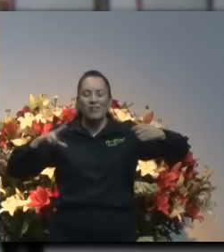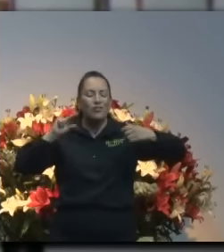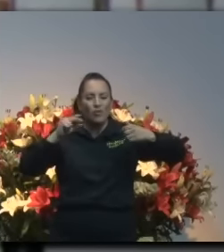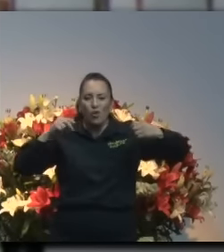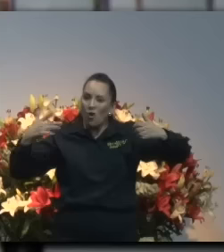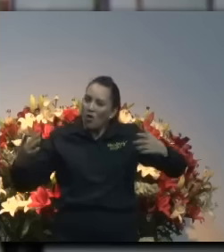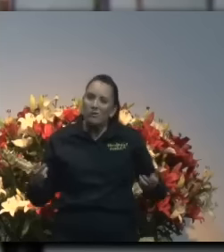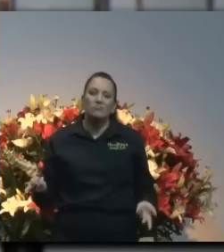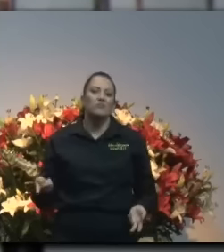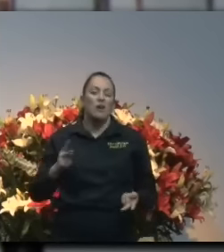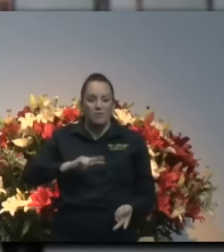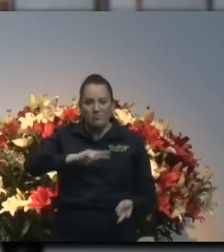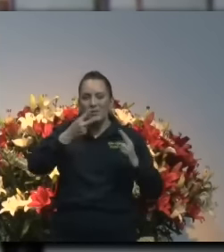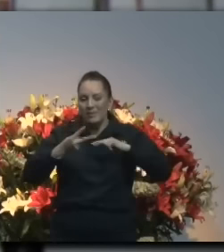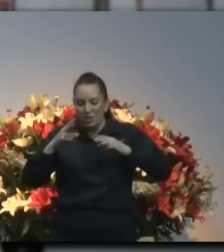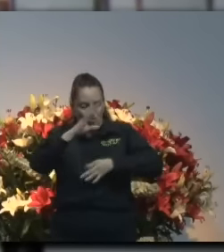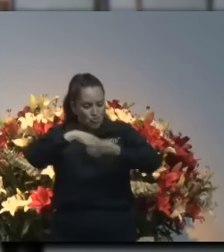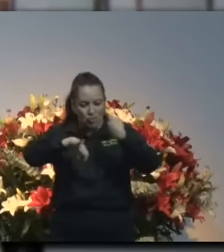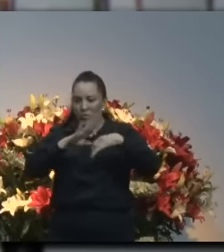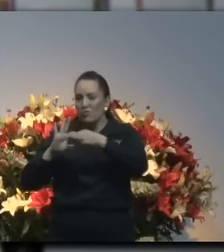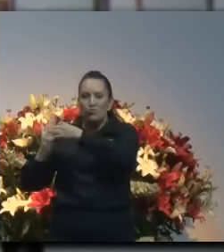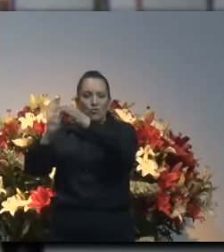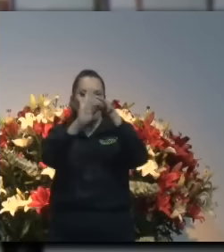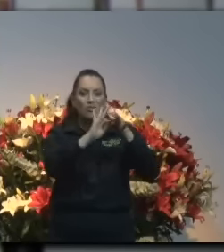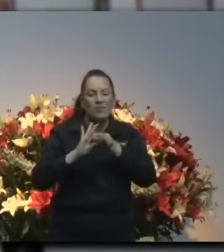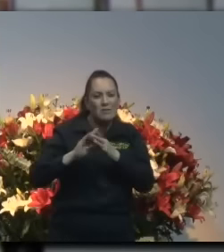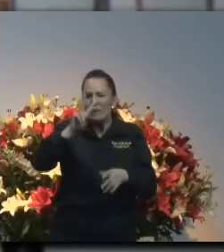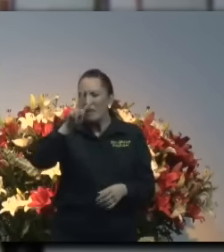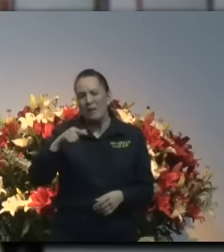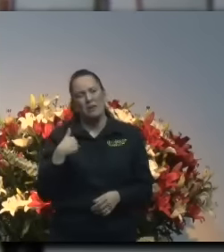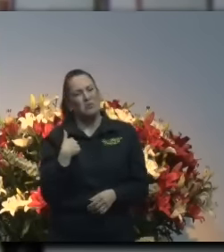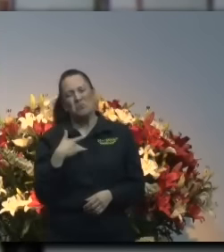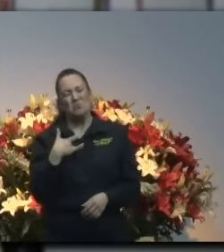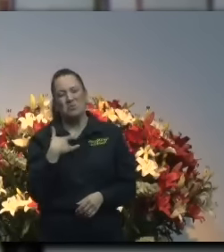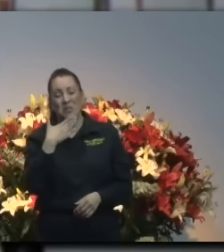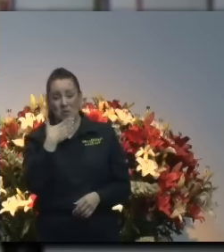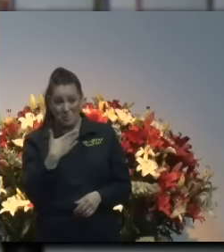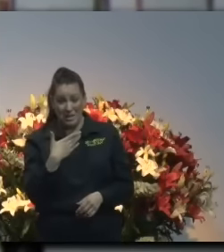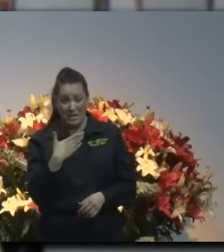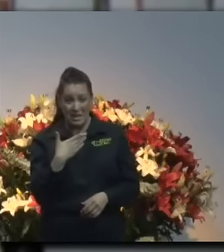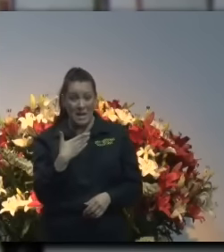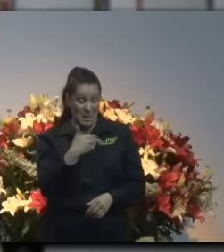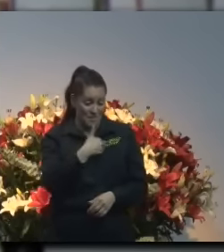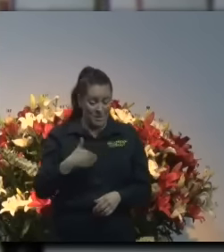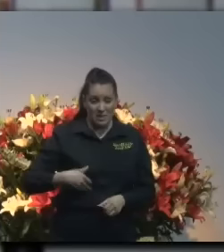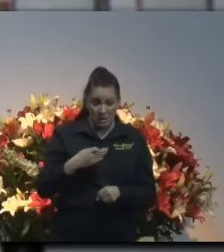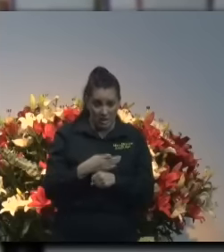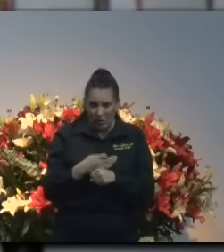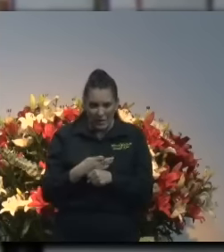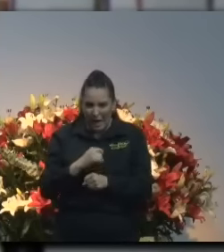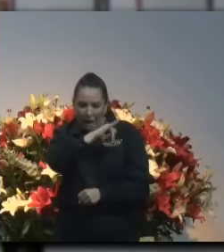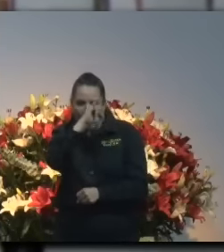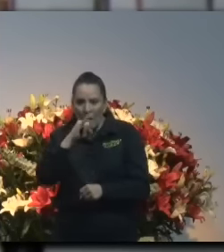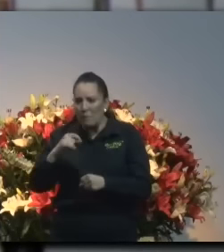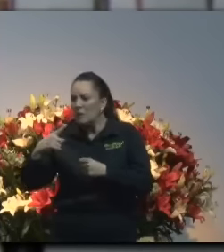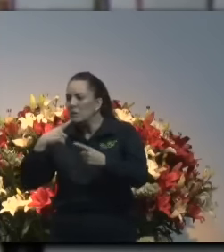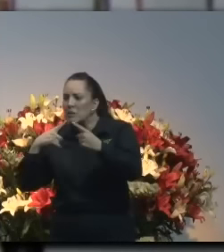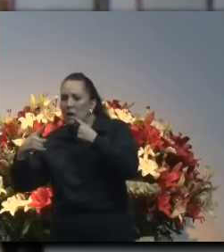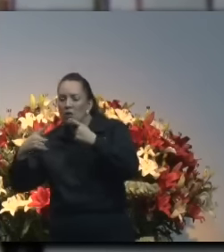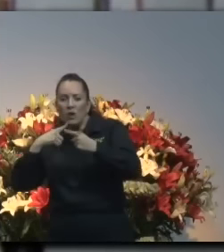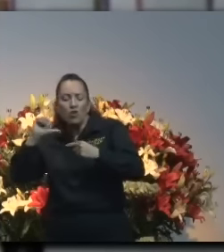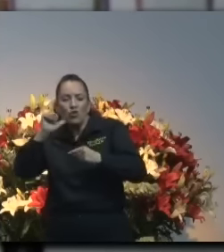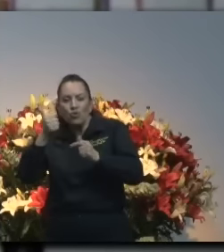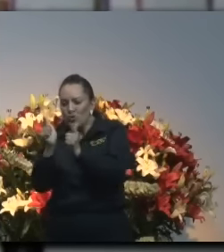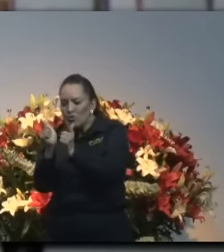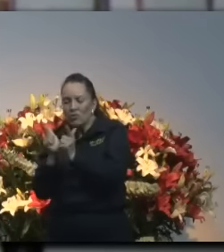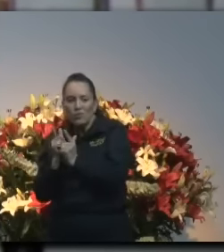adelante. No me parece bien que hoy el actual presidente nunca se haya unido con la oposición, nunca haya platicado con nosotros para